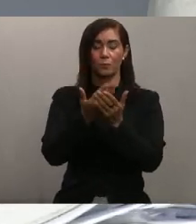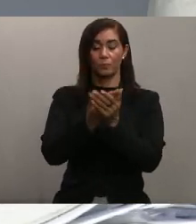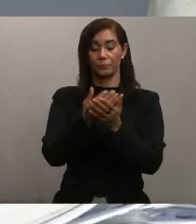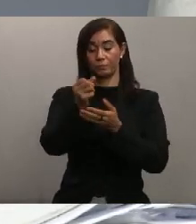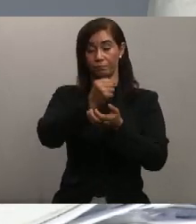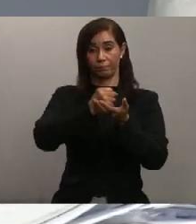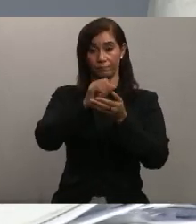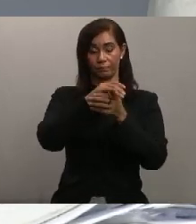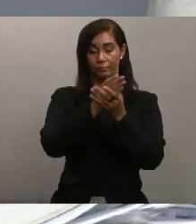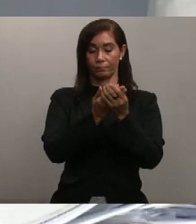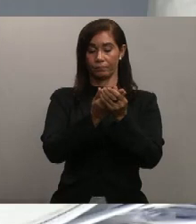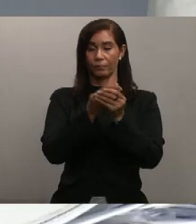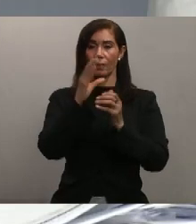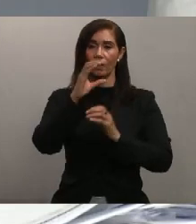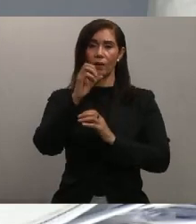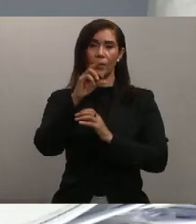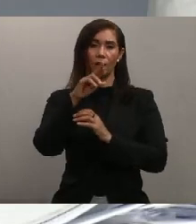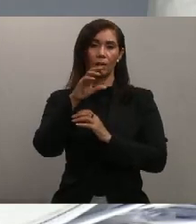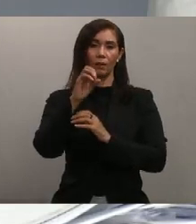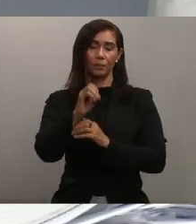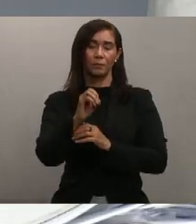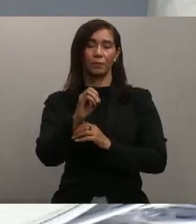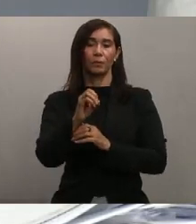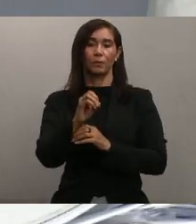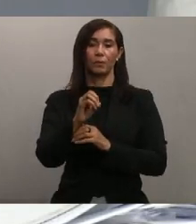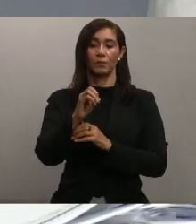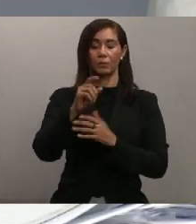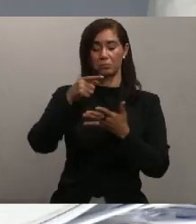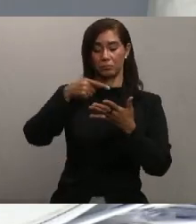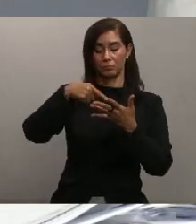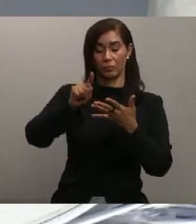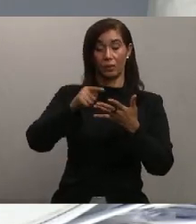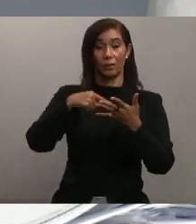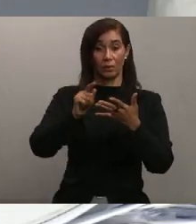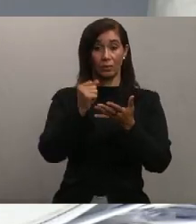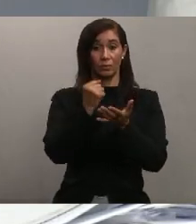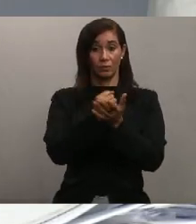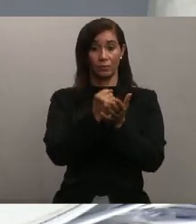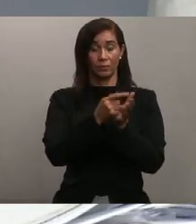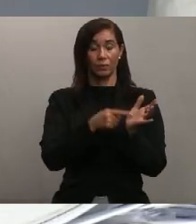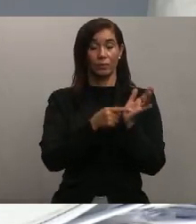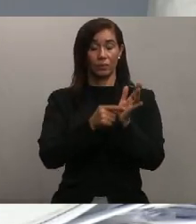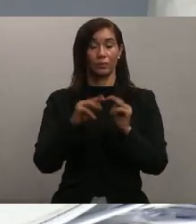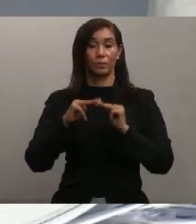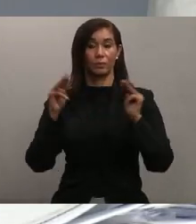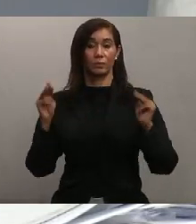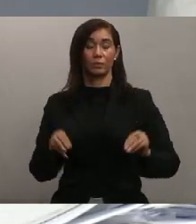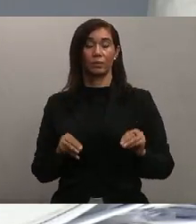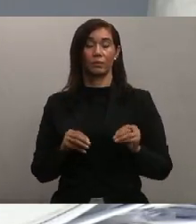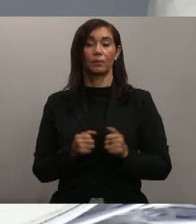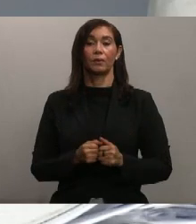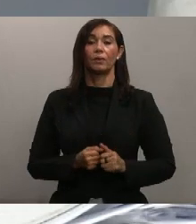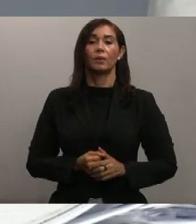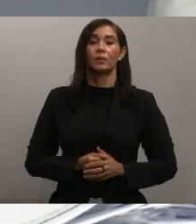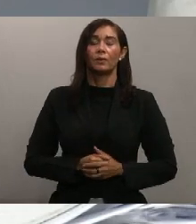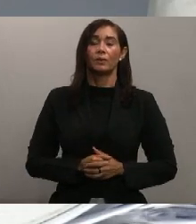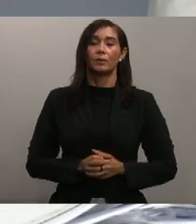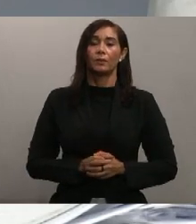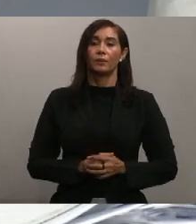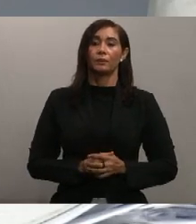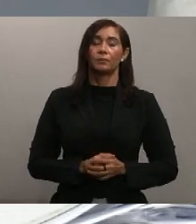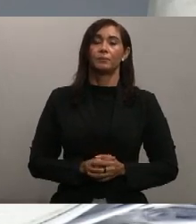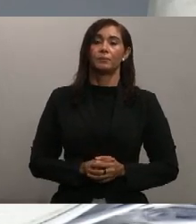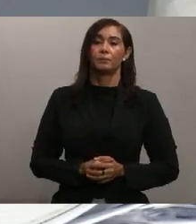preparando productos que en algunos casos han recibido la autorización del Ministerio para este caso de